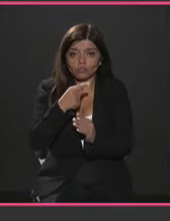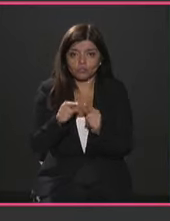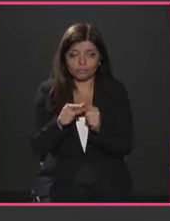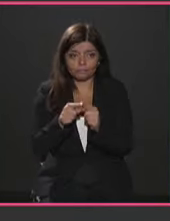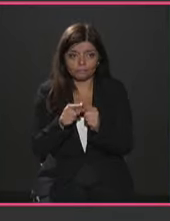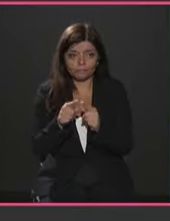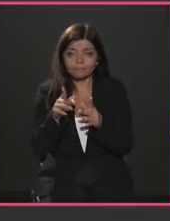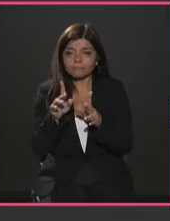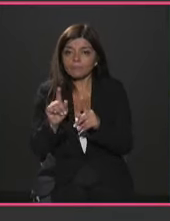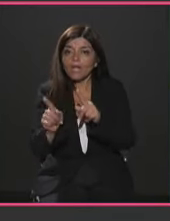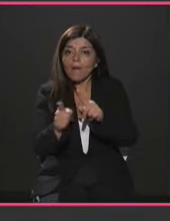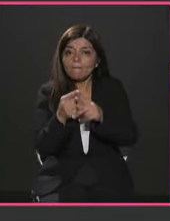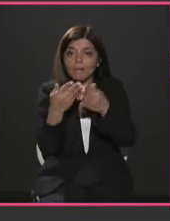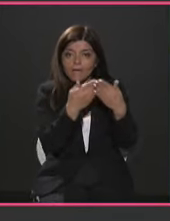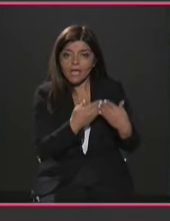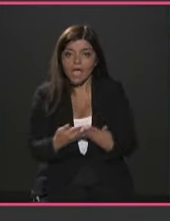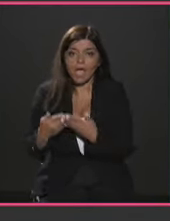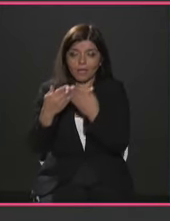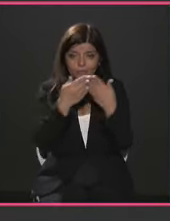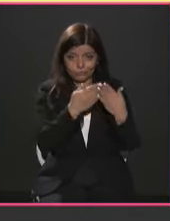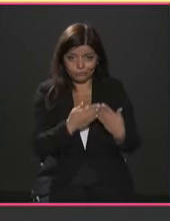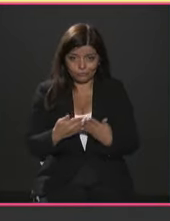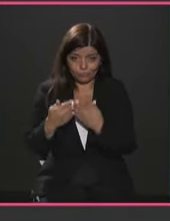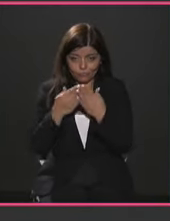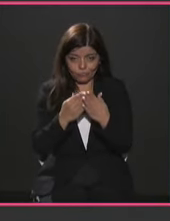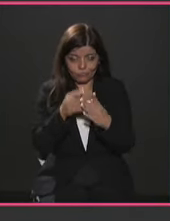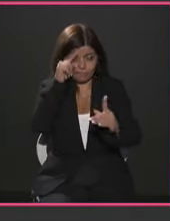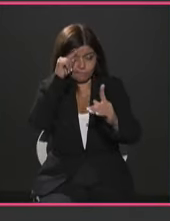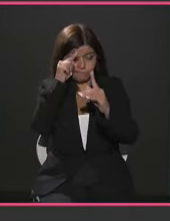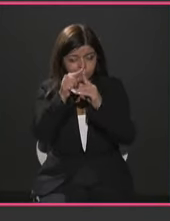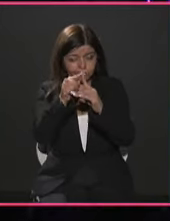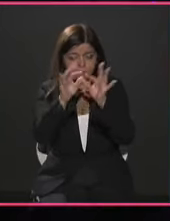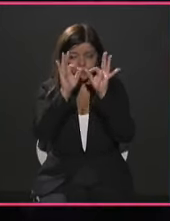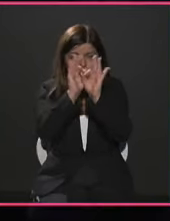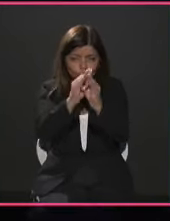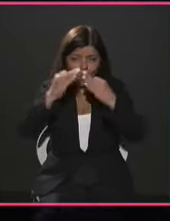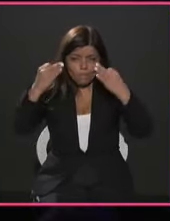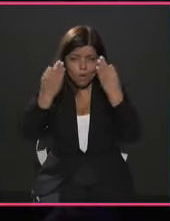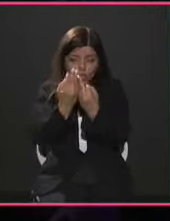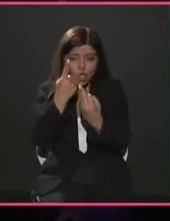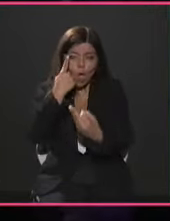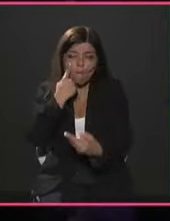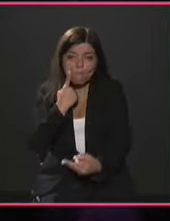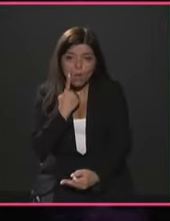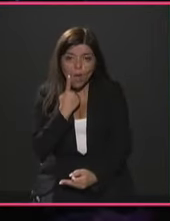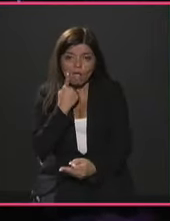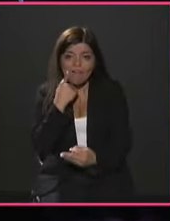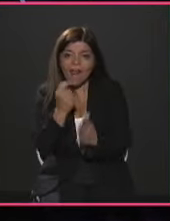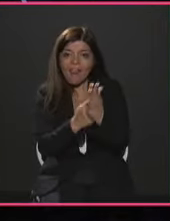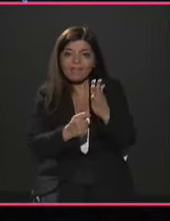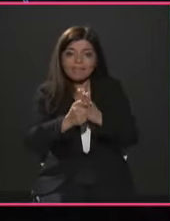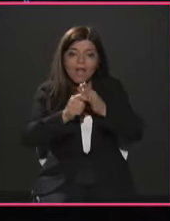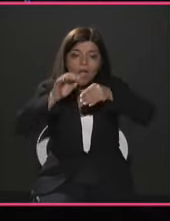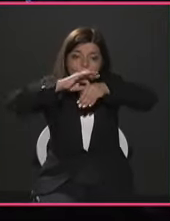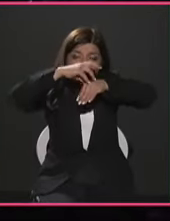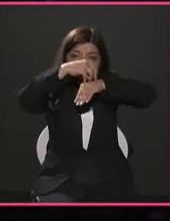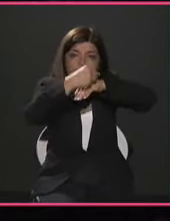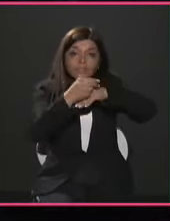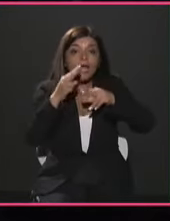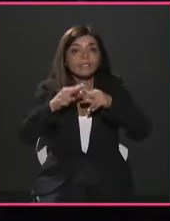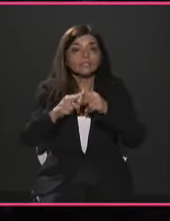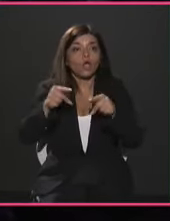antibióticos primer estudio dedicado completamente a la prueba clínica de la terapia con bacteriófagos se realizó